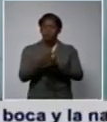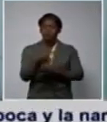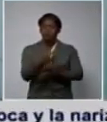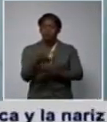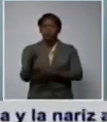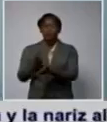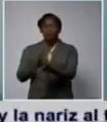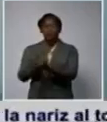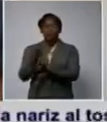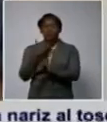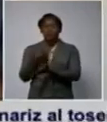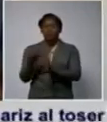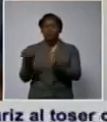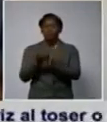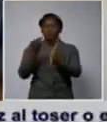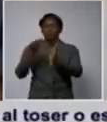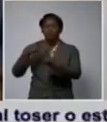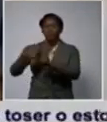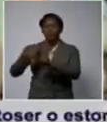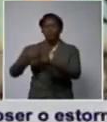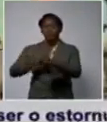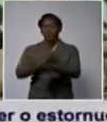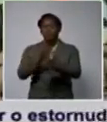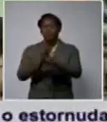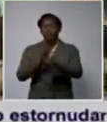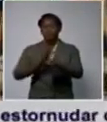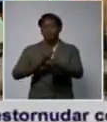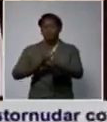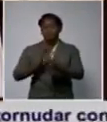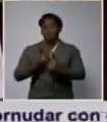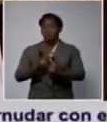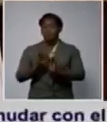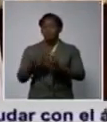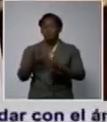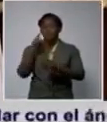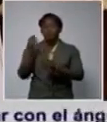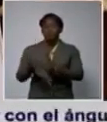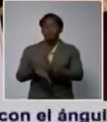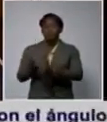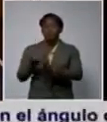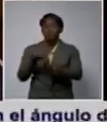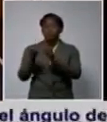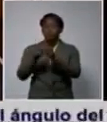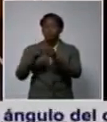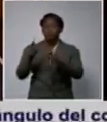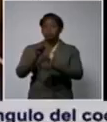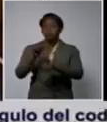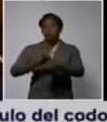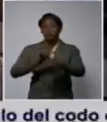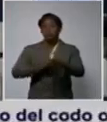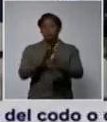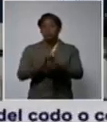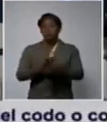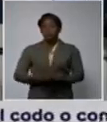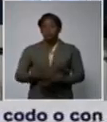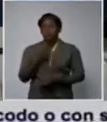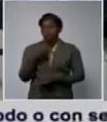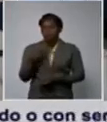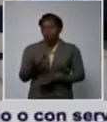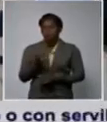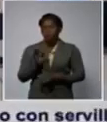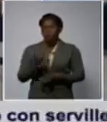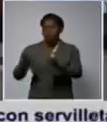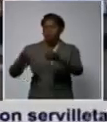confirmación de un número de enfermos por encima de los 40 nuevos casos. Sin embargo, este comportamiento desfavorable